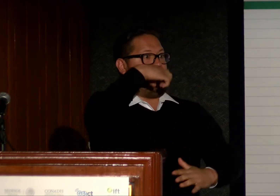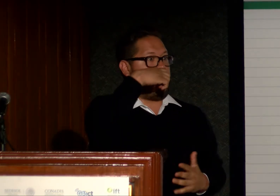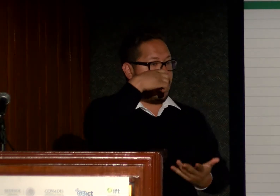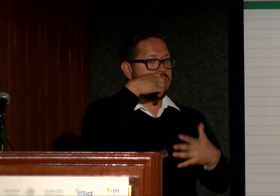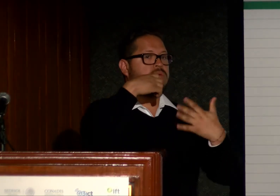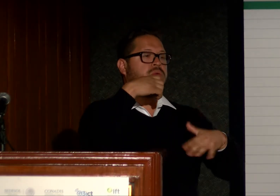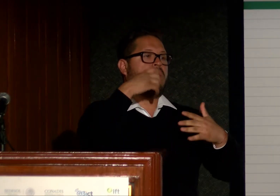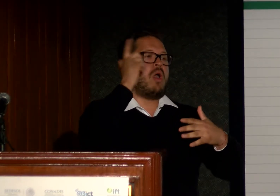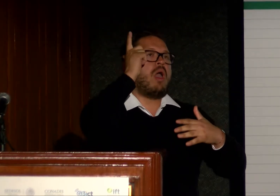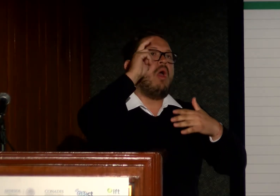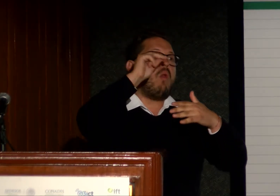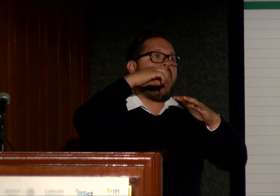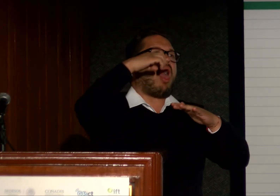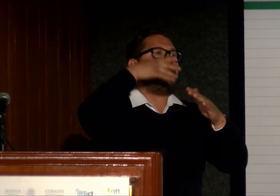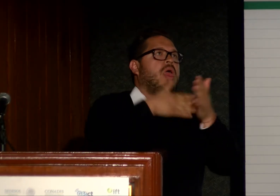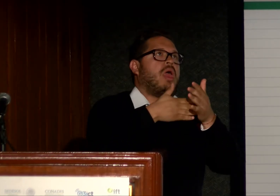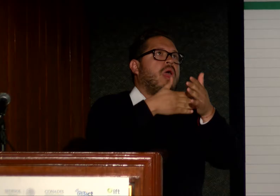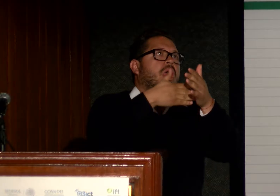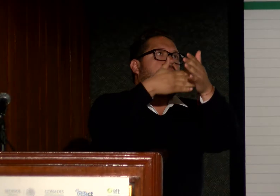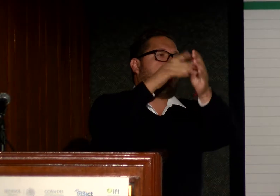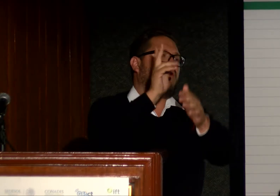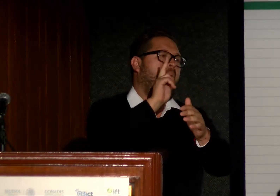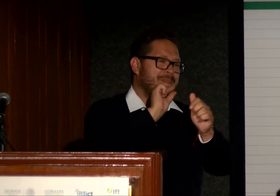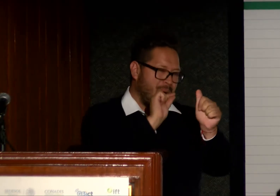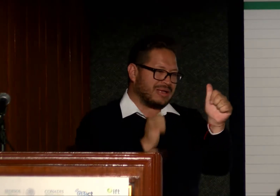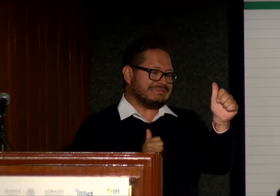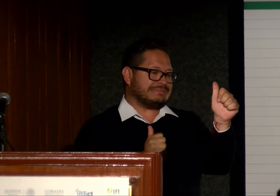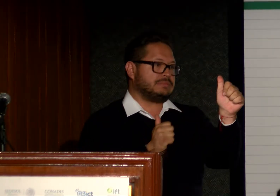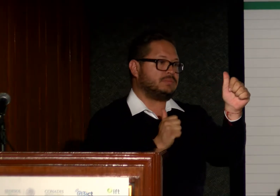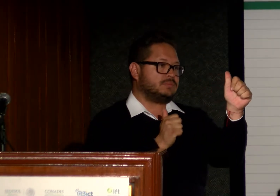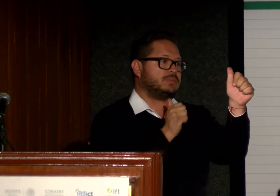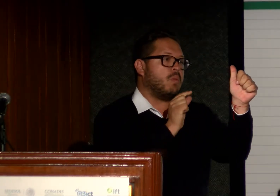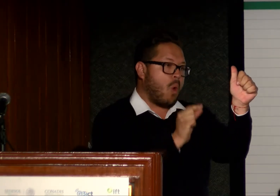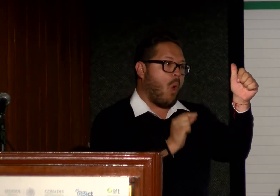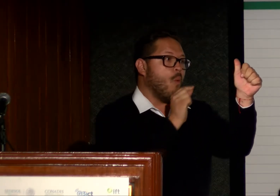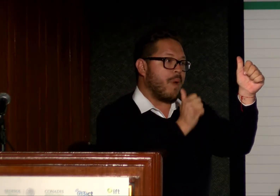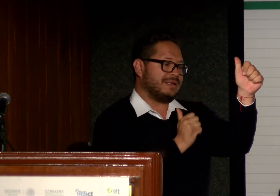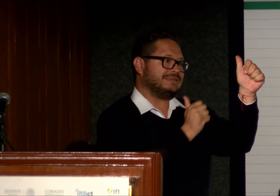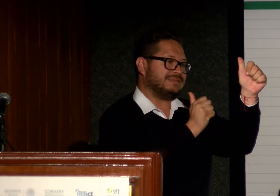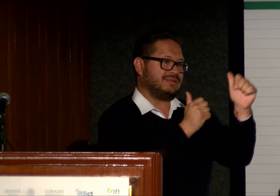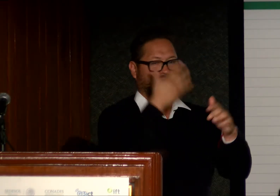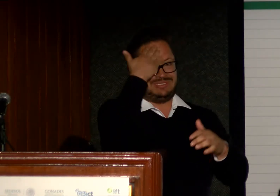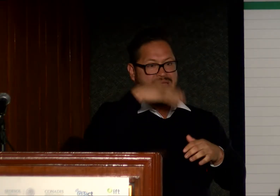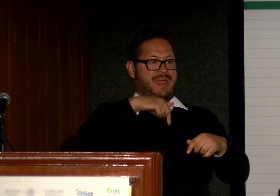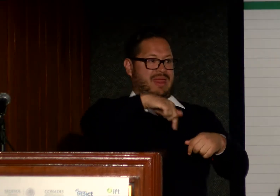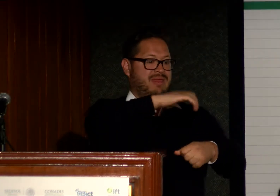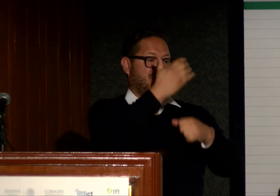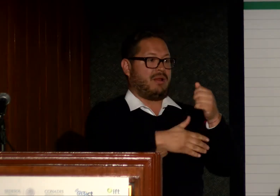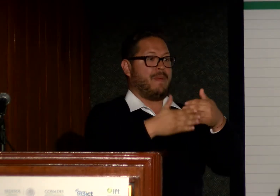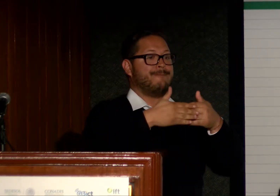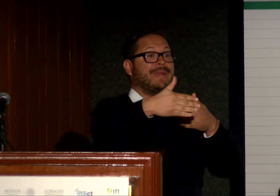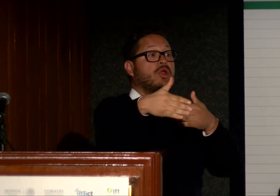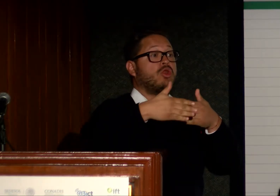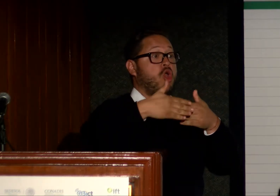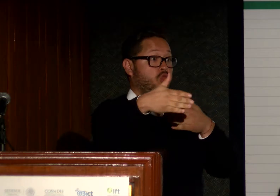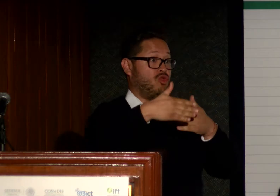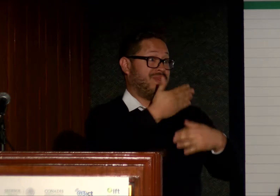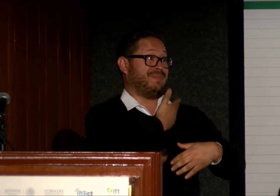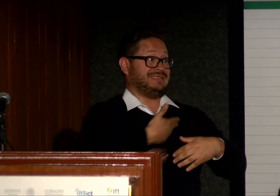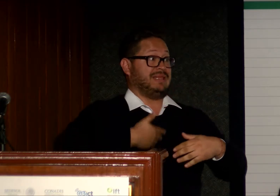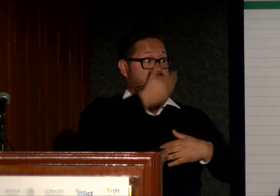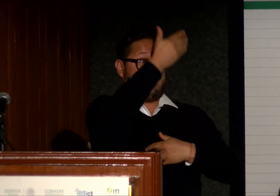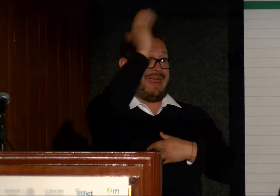se presente esta oportunidad, estas ponencias, este foro. Sin embargo, las personas de discapacidad auditiva hemos